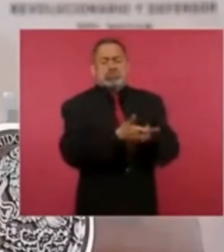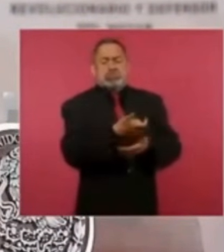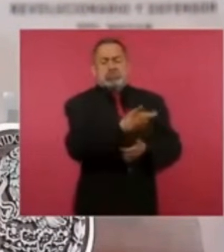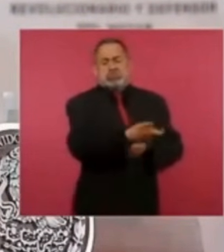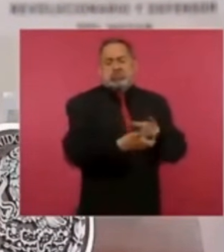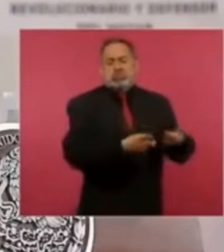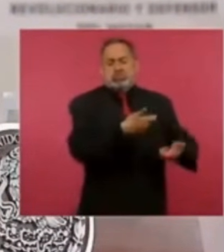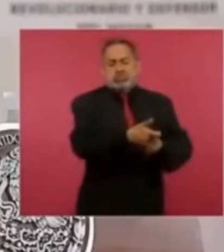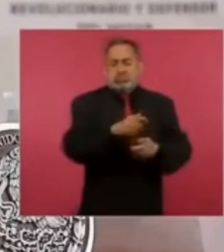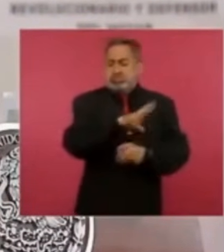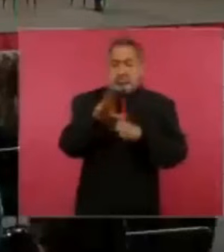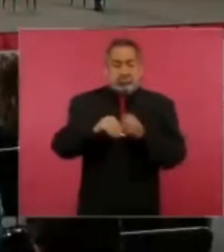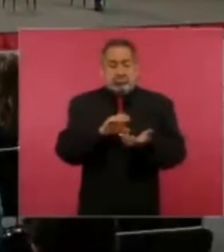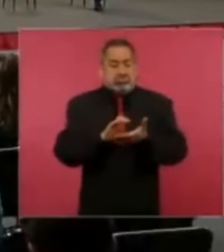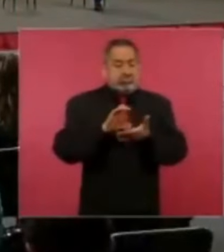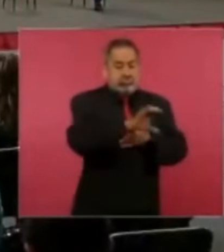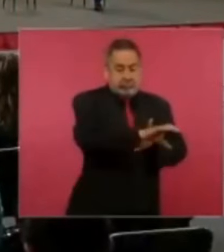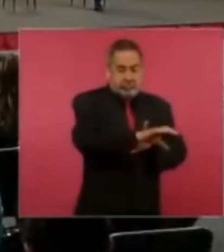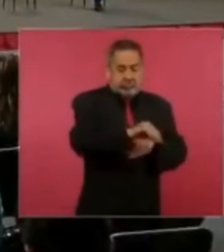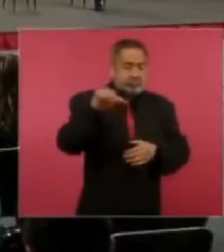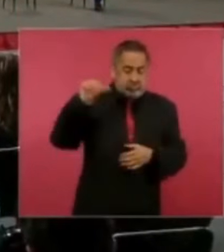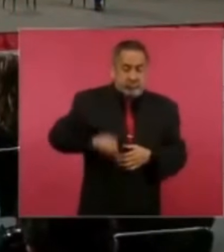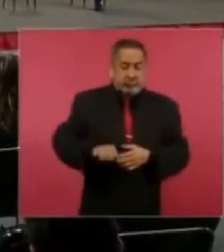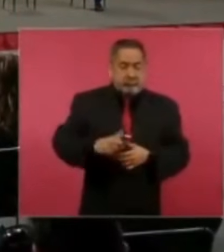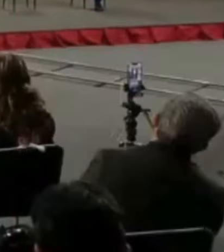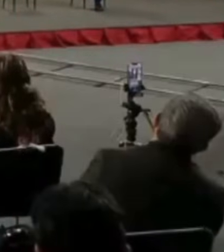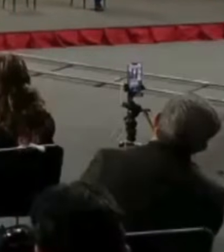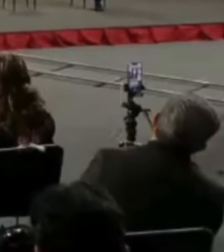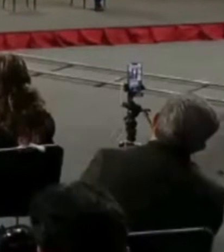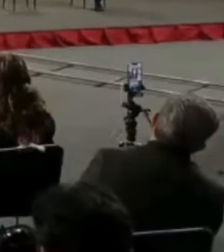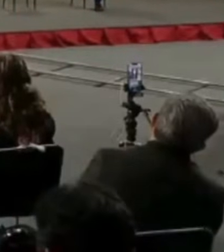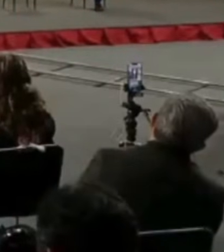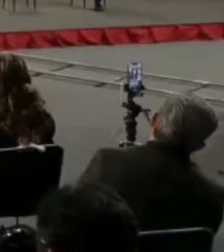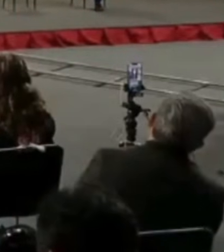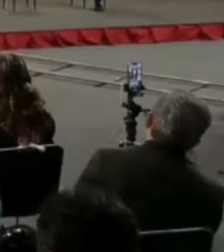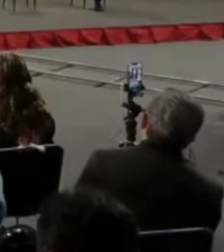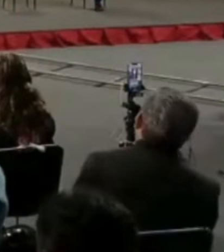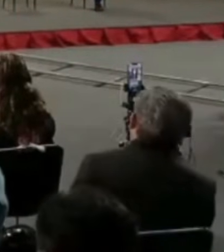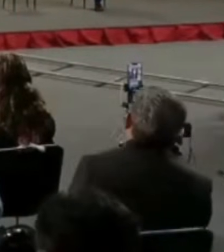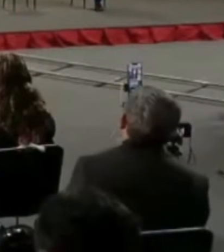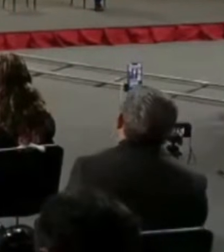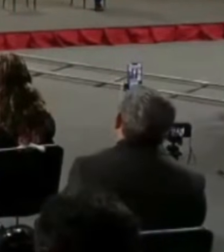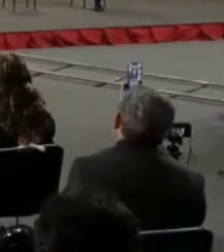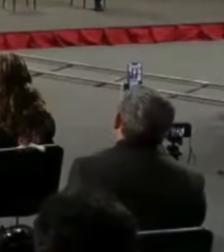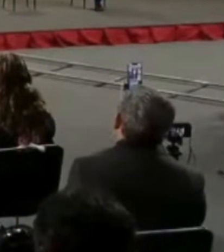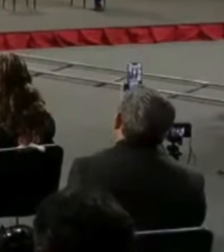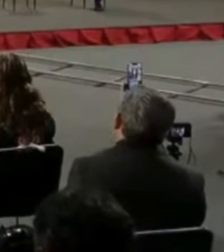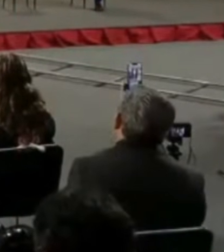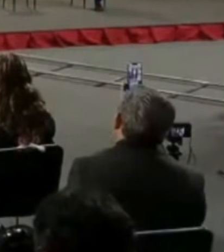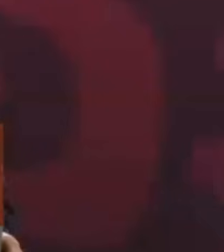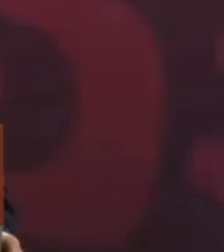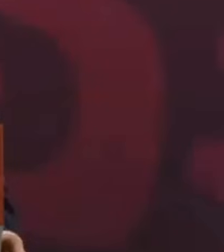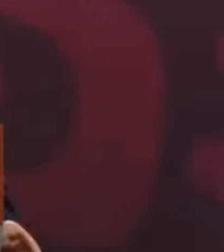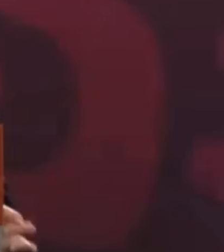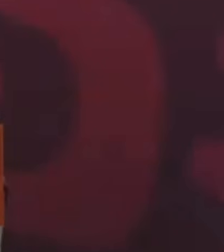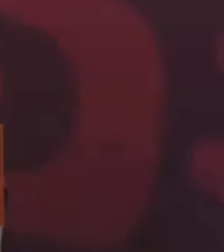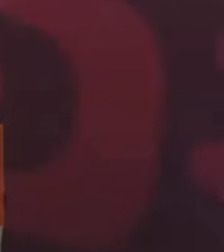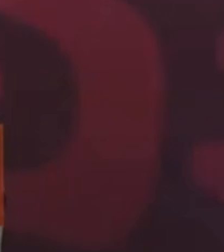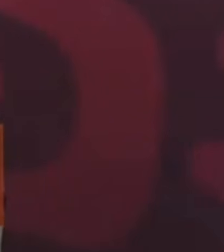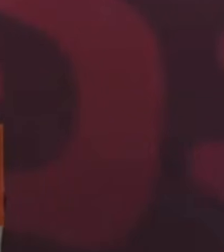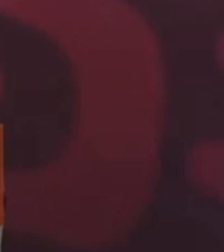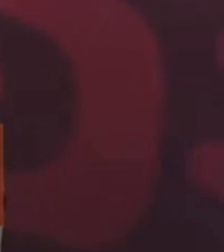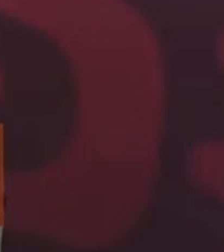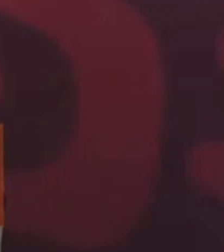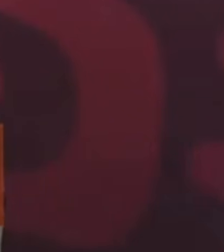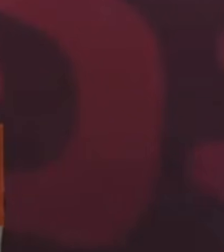prácticamente le pagaron de inmediato y al final se cierra